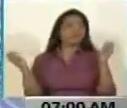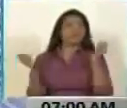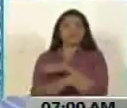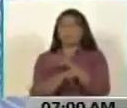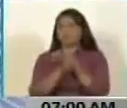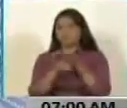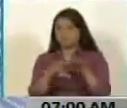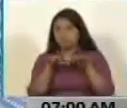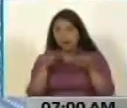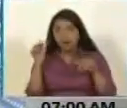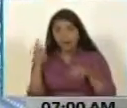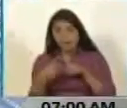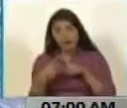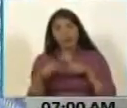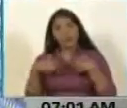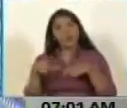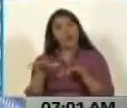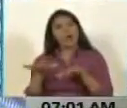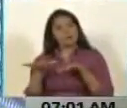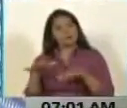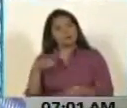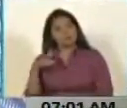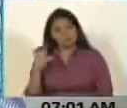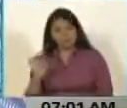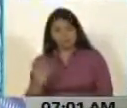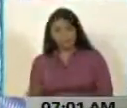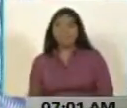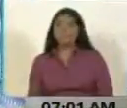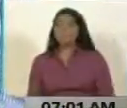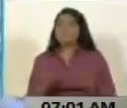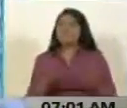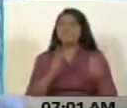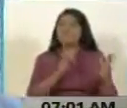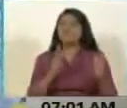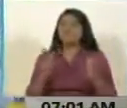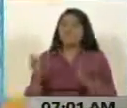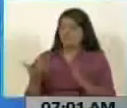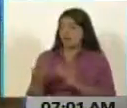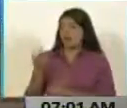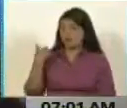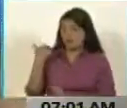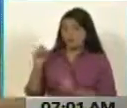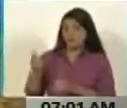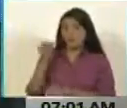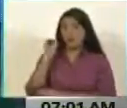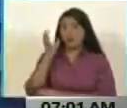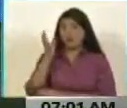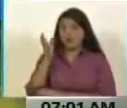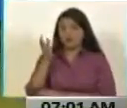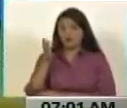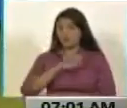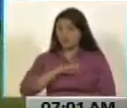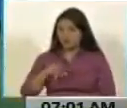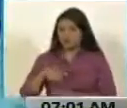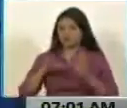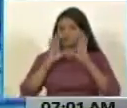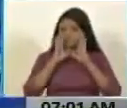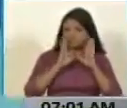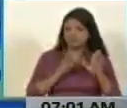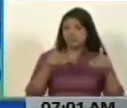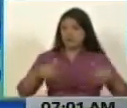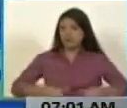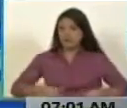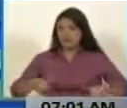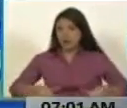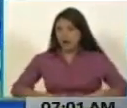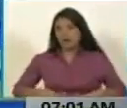los espacios de gala que nosotros hemos denominado así. ¿Cuál es la dinámica de cada una de las jornadas? Ayer comenzaron unos foros. Sí, nosotros estamos enfocando todo el esfuerzo en